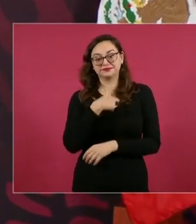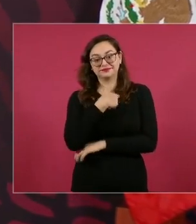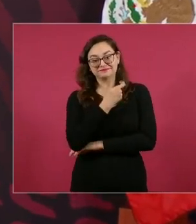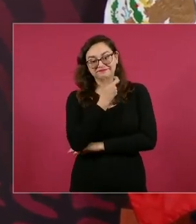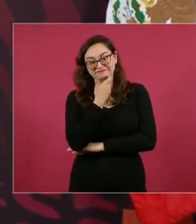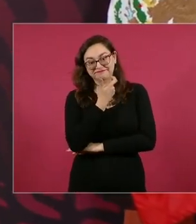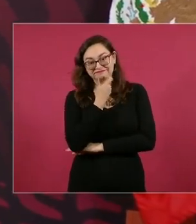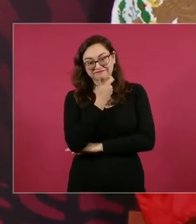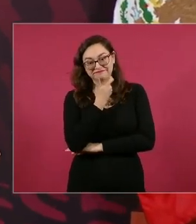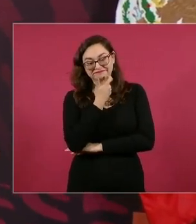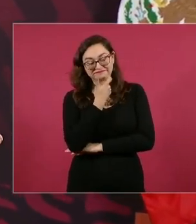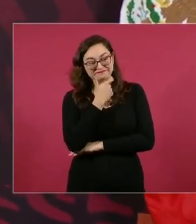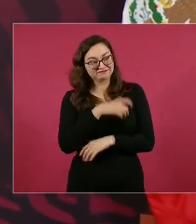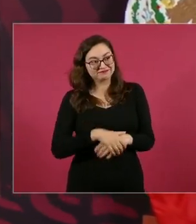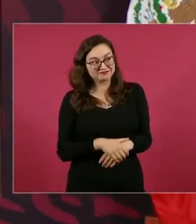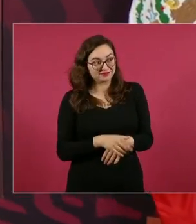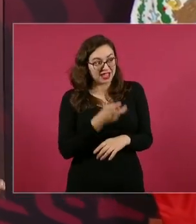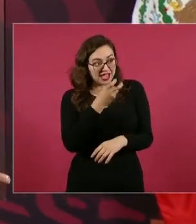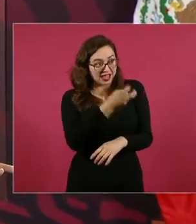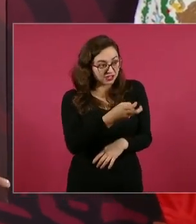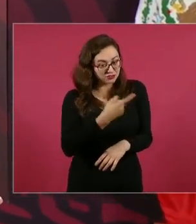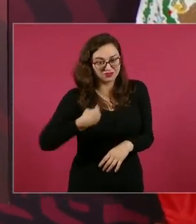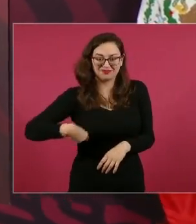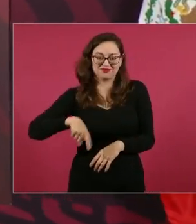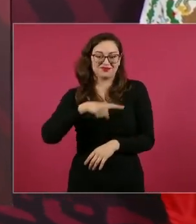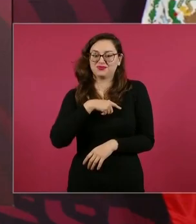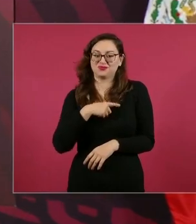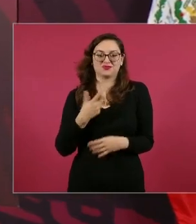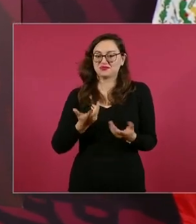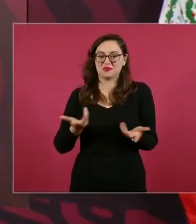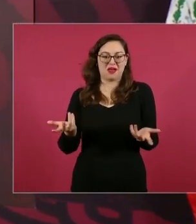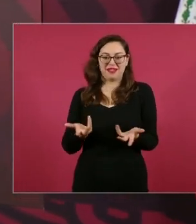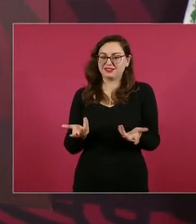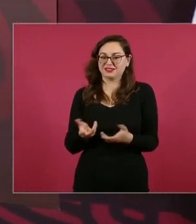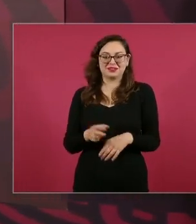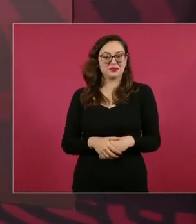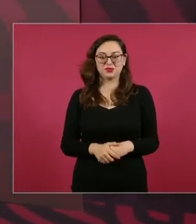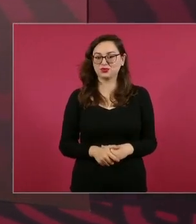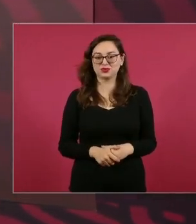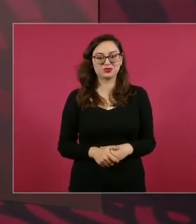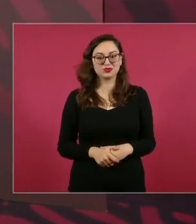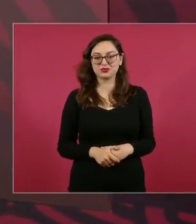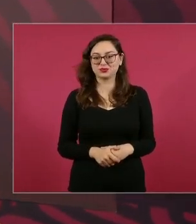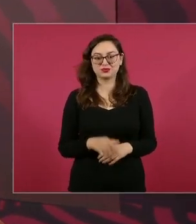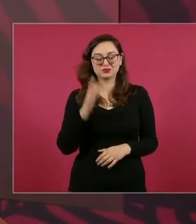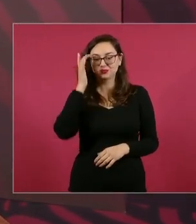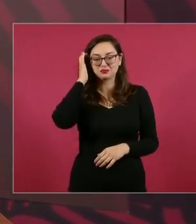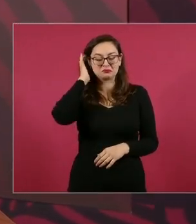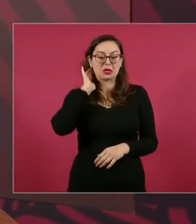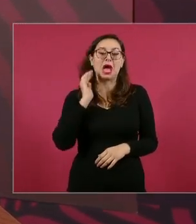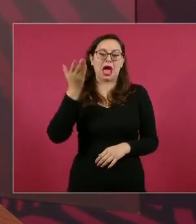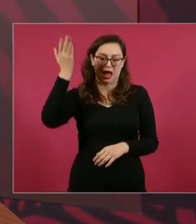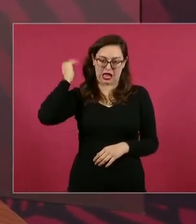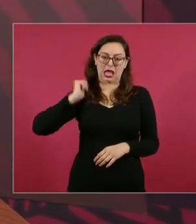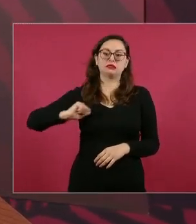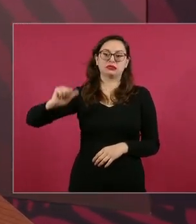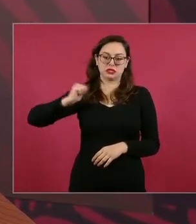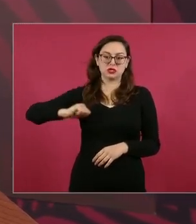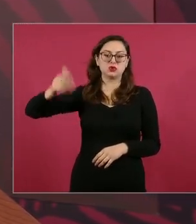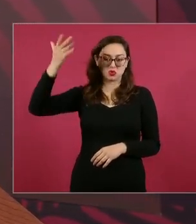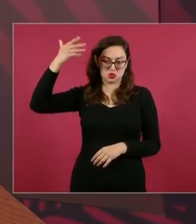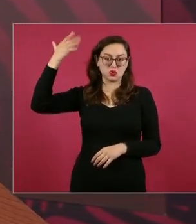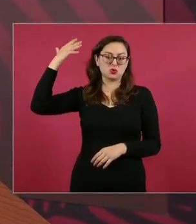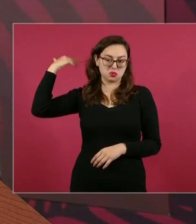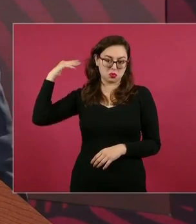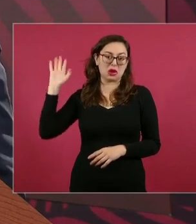porque se quedó en el almanaque o sea este en la época en que a lo mejor